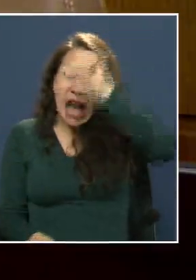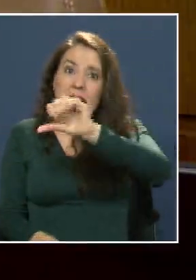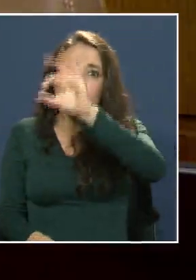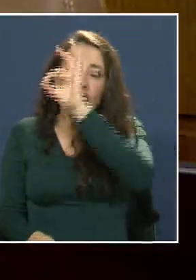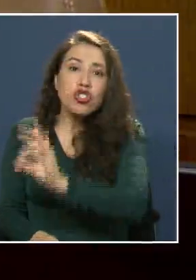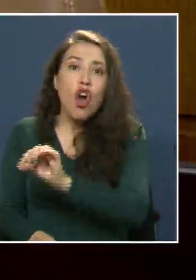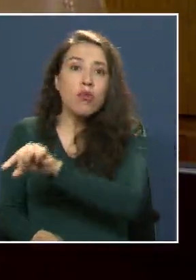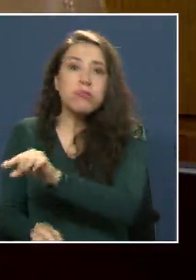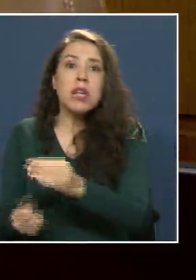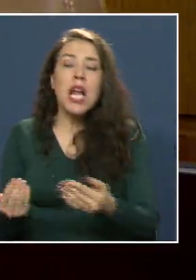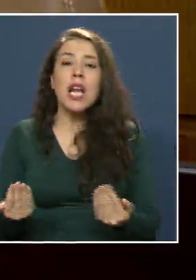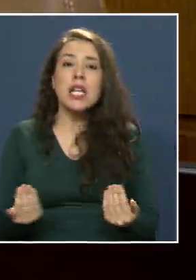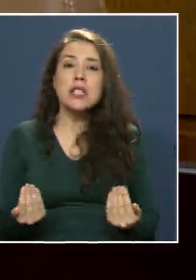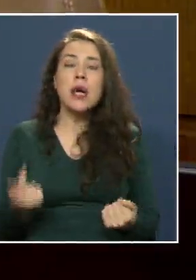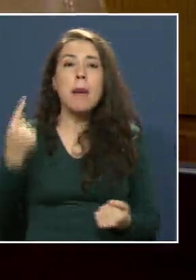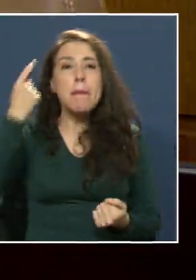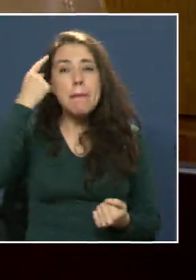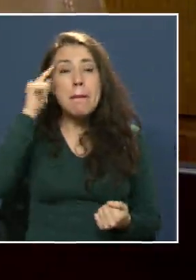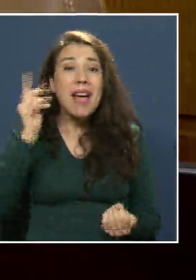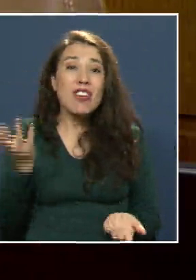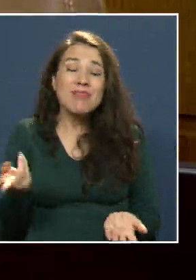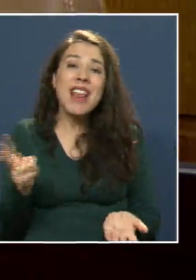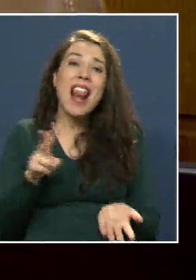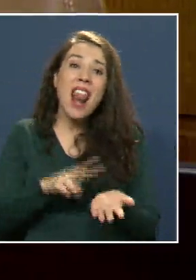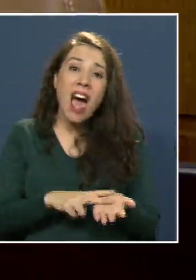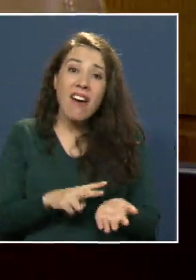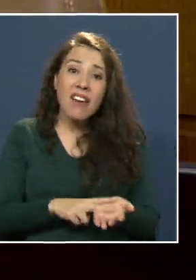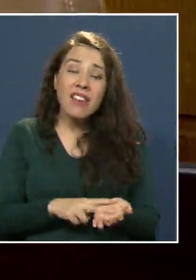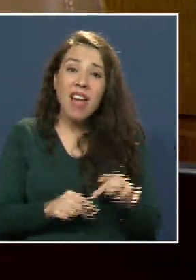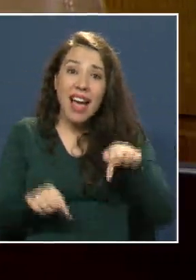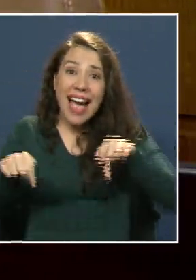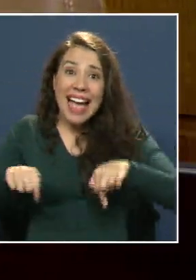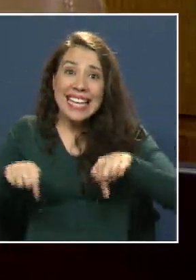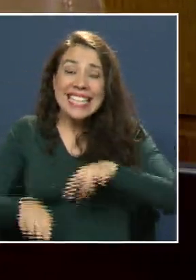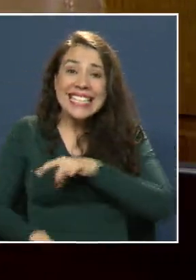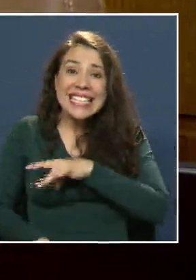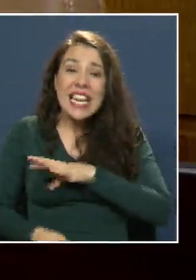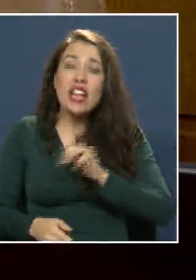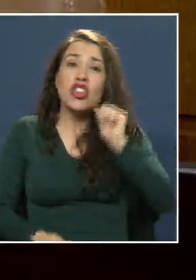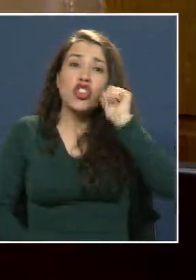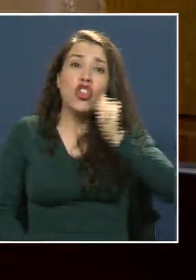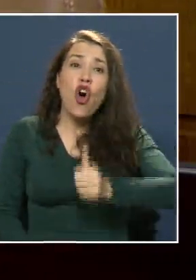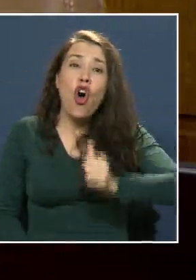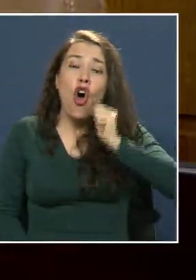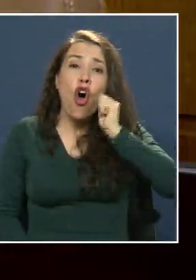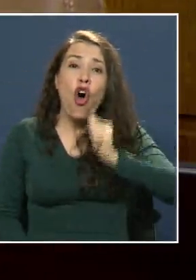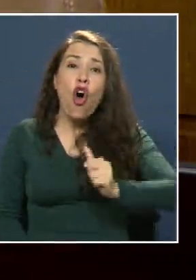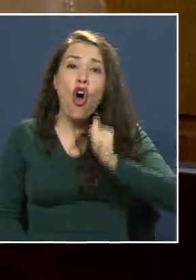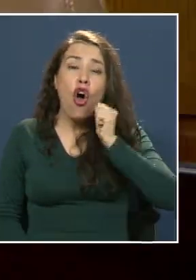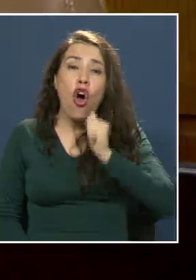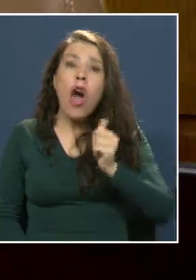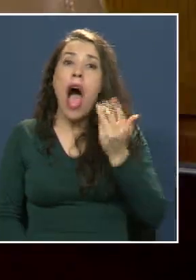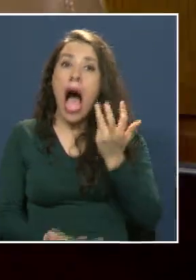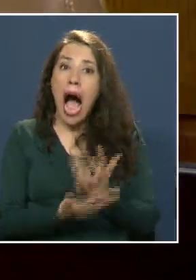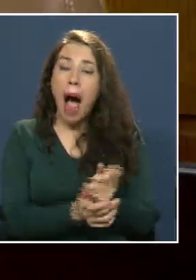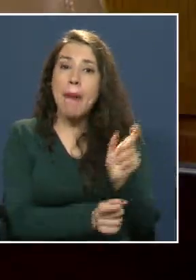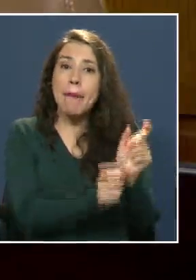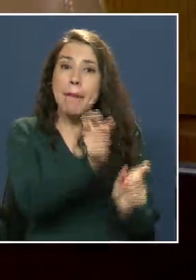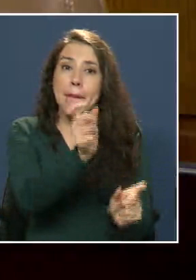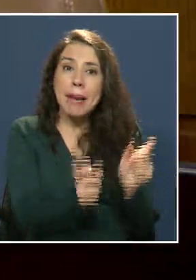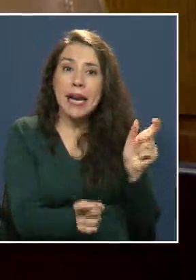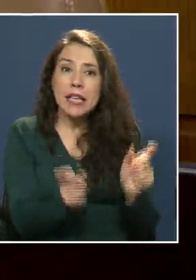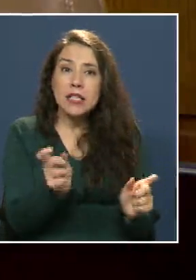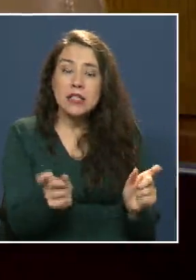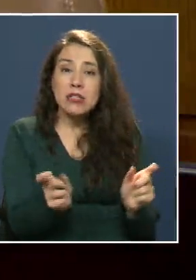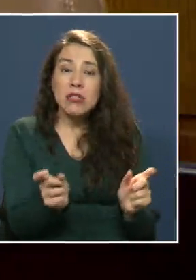merecen. Pero la dura realidad es que en Chile todos los días hay personas